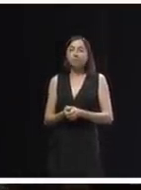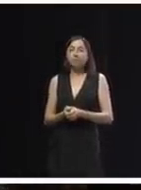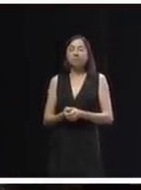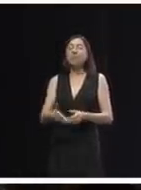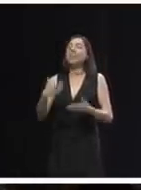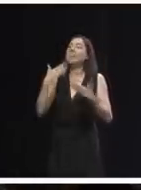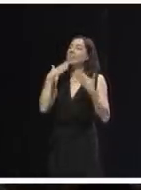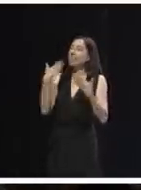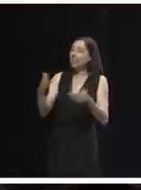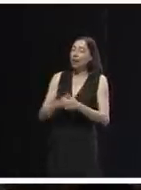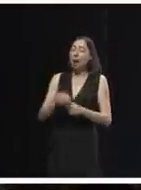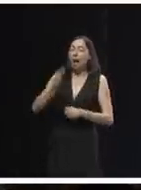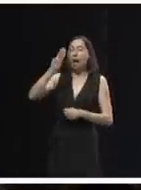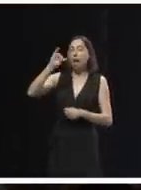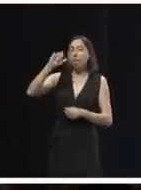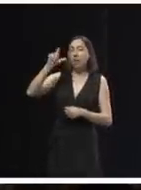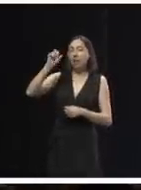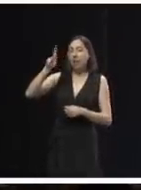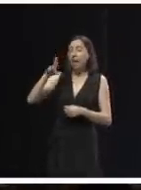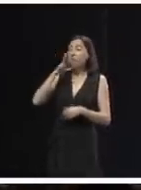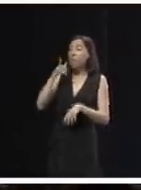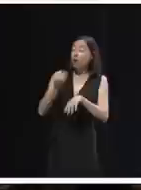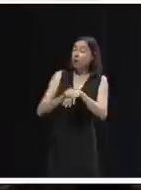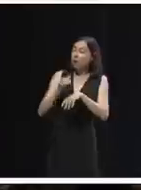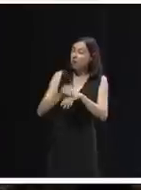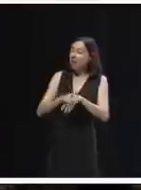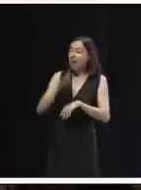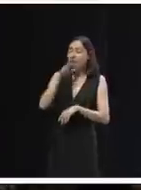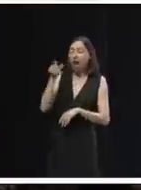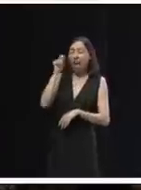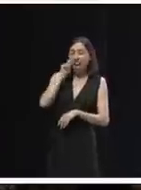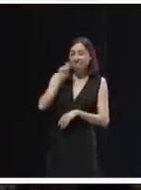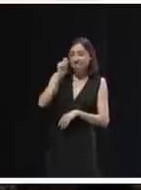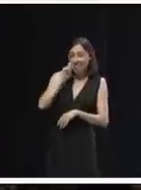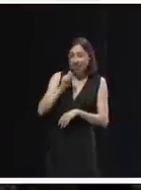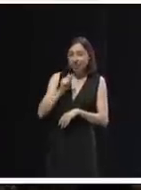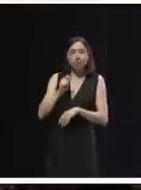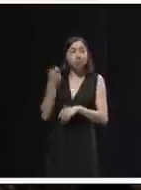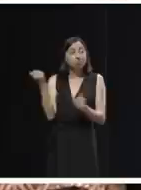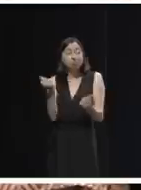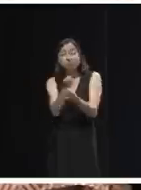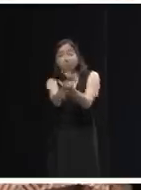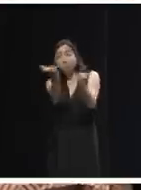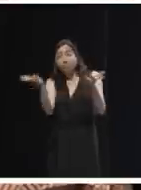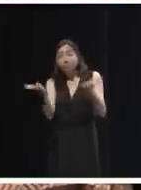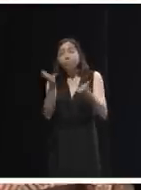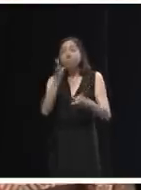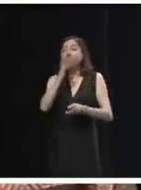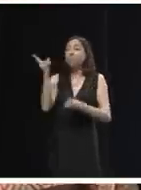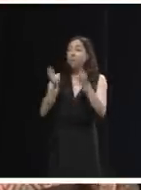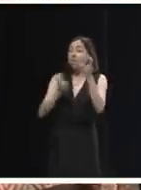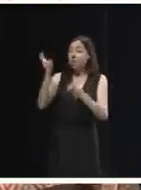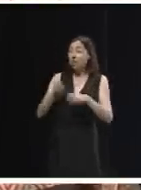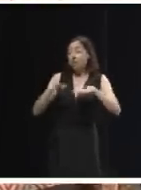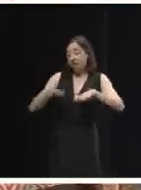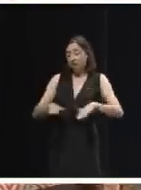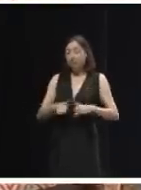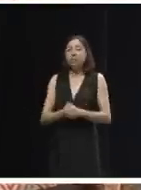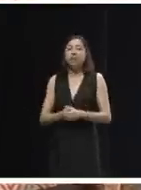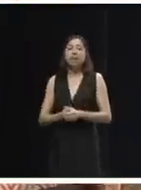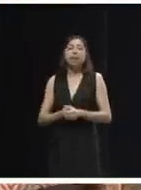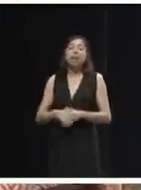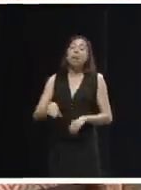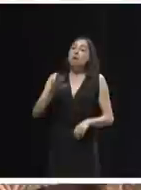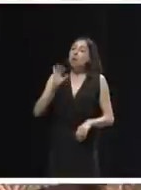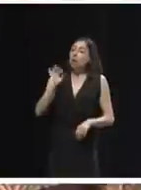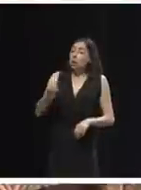Muchas gracias, Pilar, por la amistad, por los afectos y a todos vosotros por estar aquí presentes. La verdad es que en